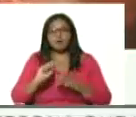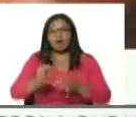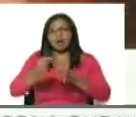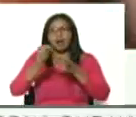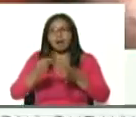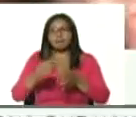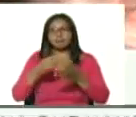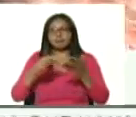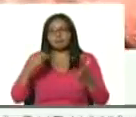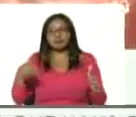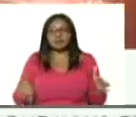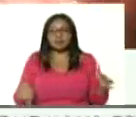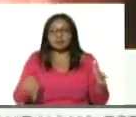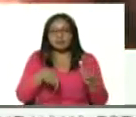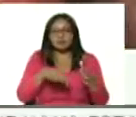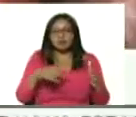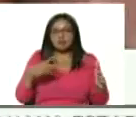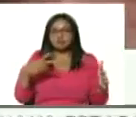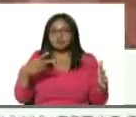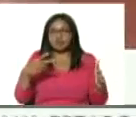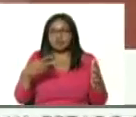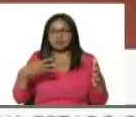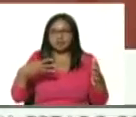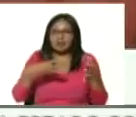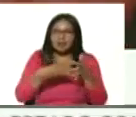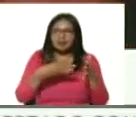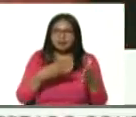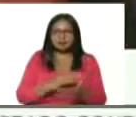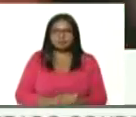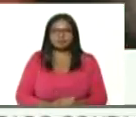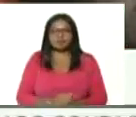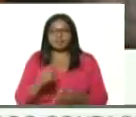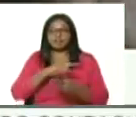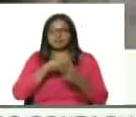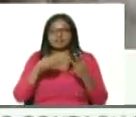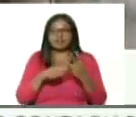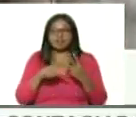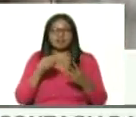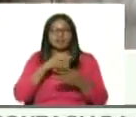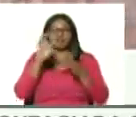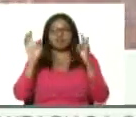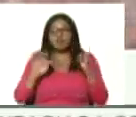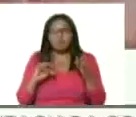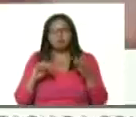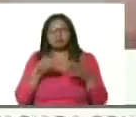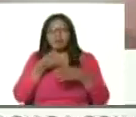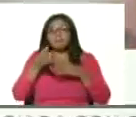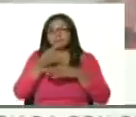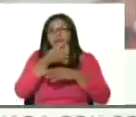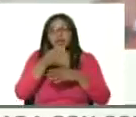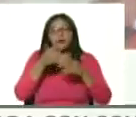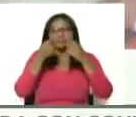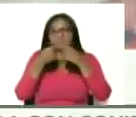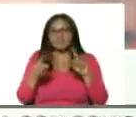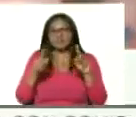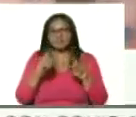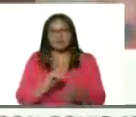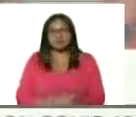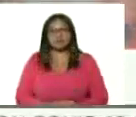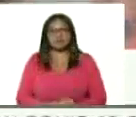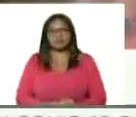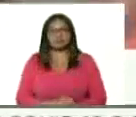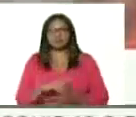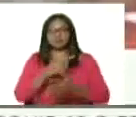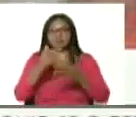bichadura y troleo. Ahí sacamos pescado entre especies, medregar, Picúa, Pargo,